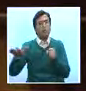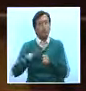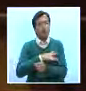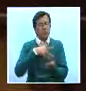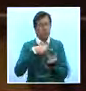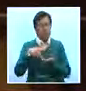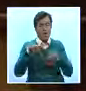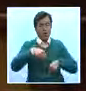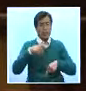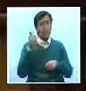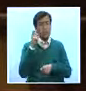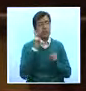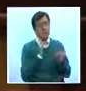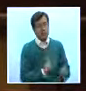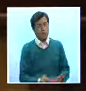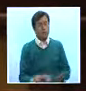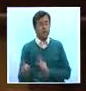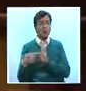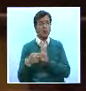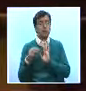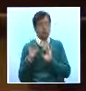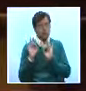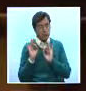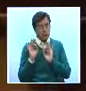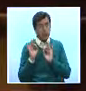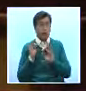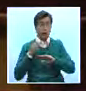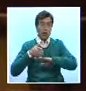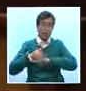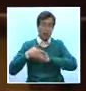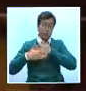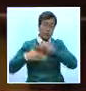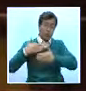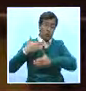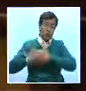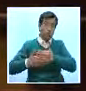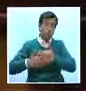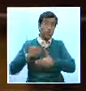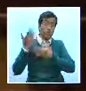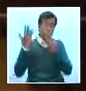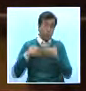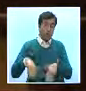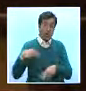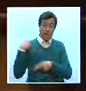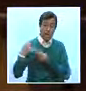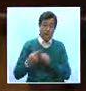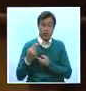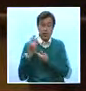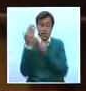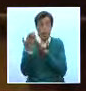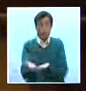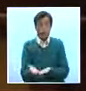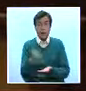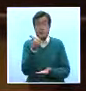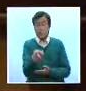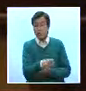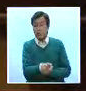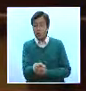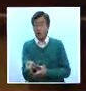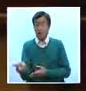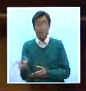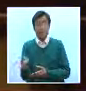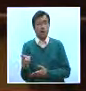por planificar el tema de los impuestos para que al final del proceso, cuando vaya a recibir la herencia, quien recibe, el